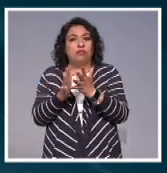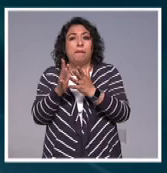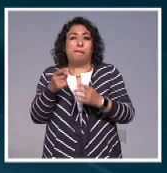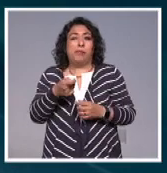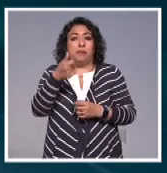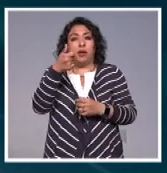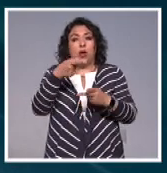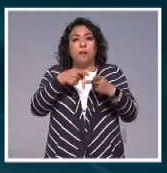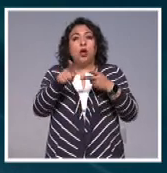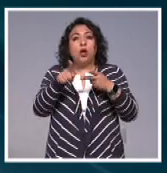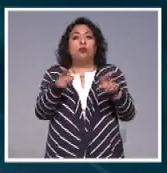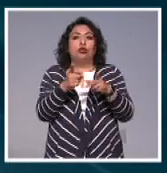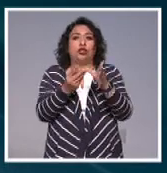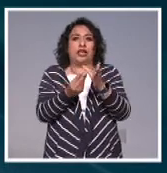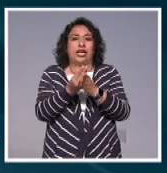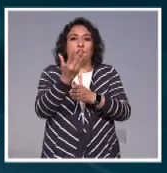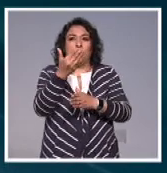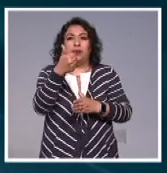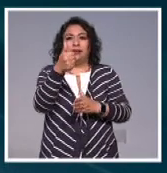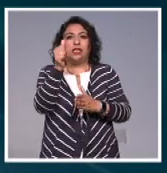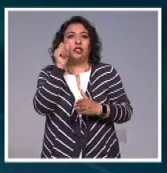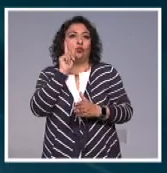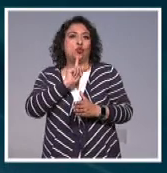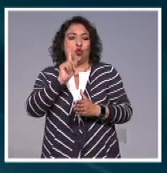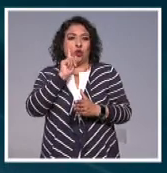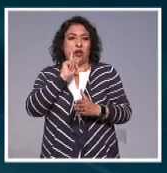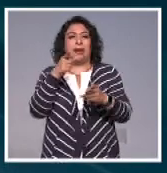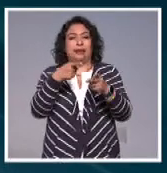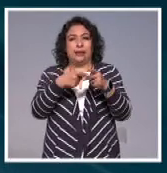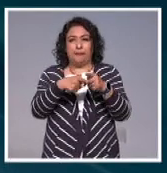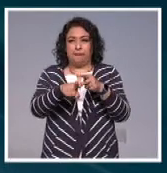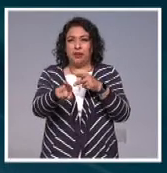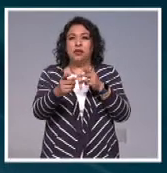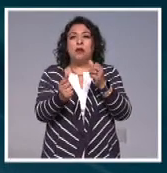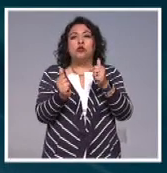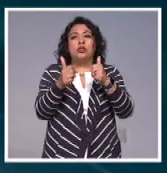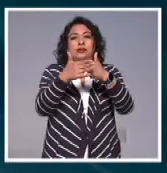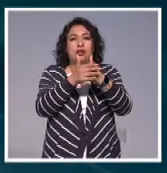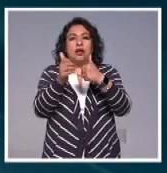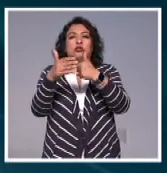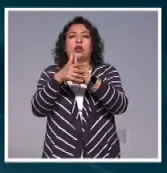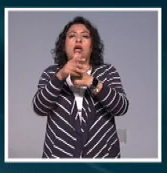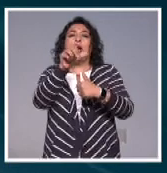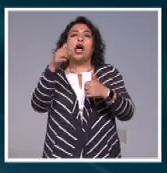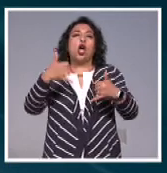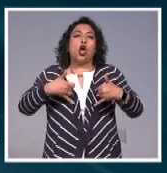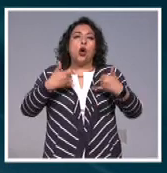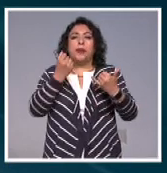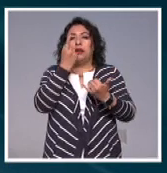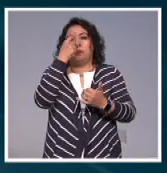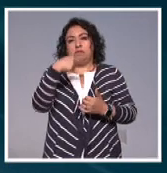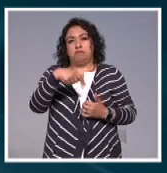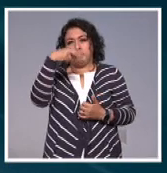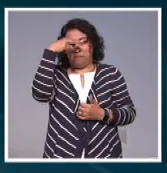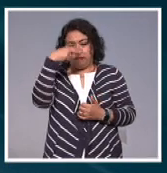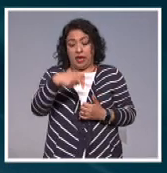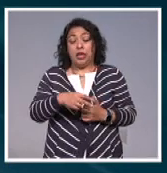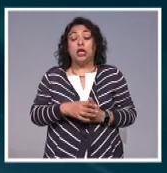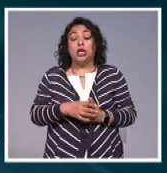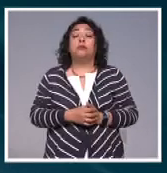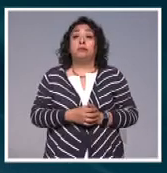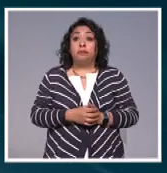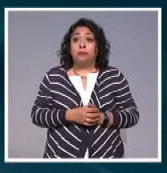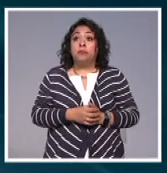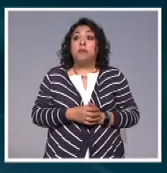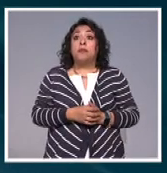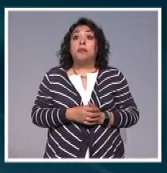pioneras de la música nueva, 6 mujeres que comenzamos a estrenar obras de jóvenes compositores en México.